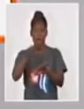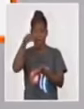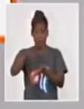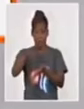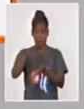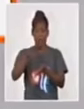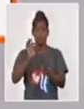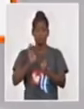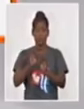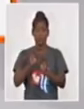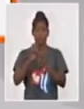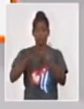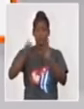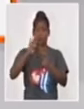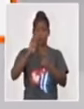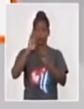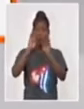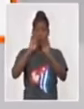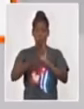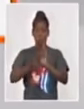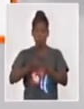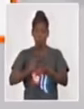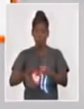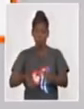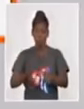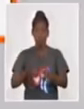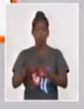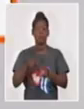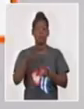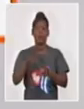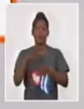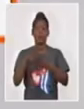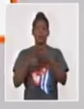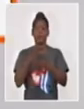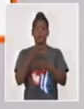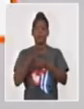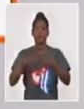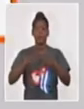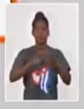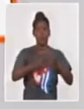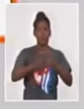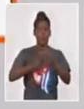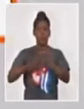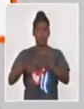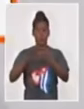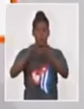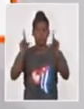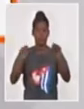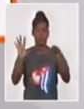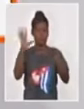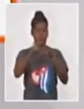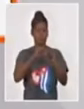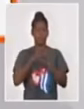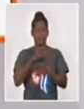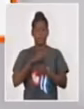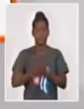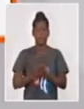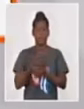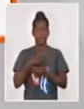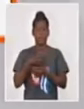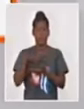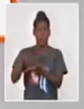se ha, digamos que revitalizado en todo el país, contamos ya con 211